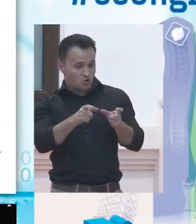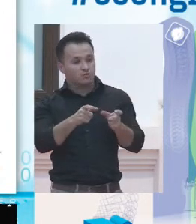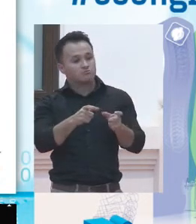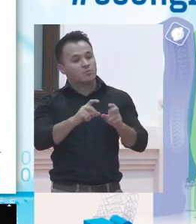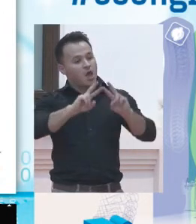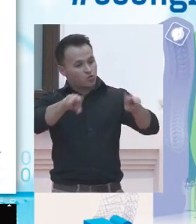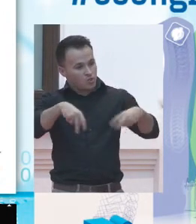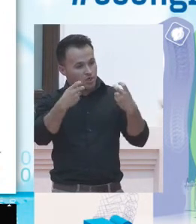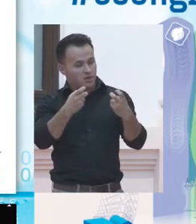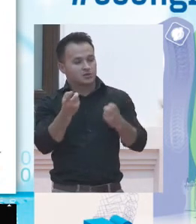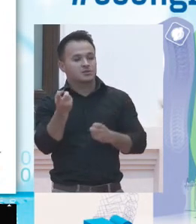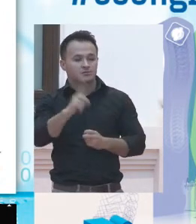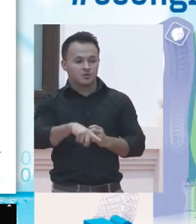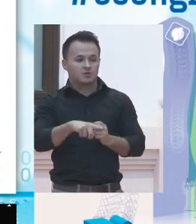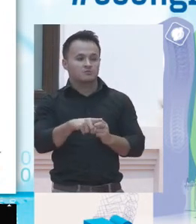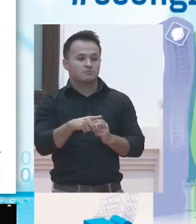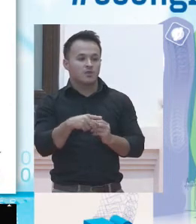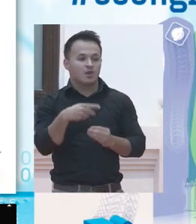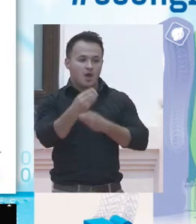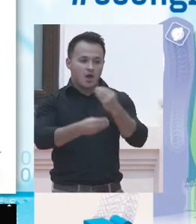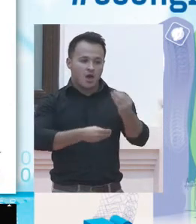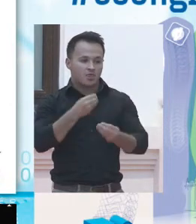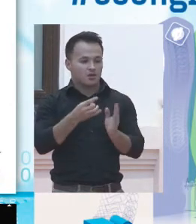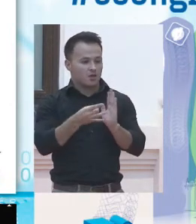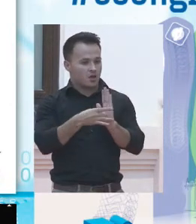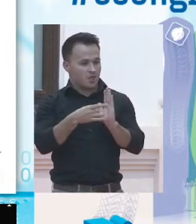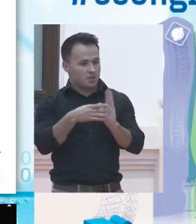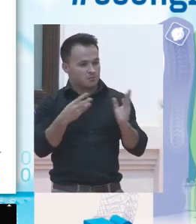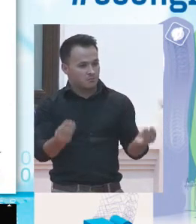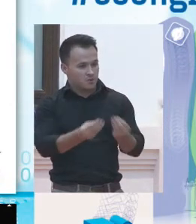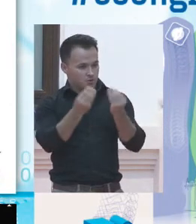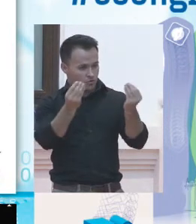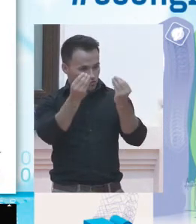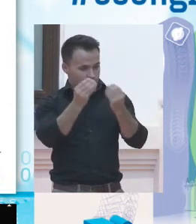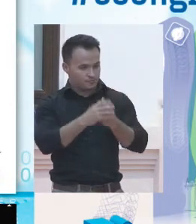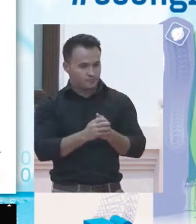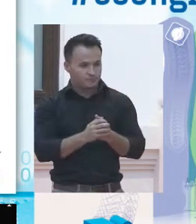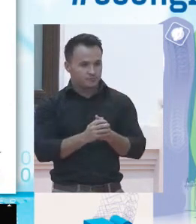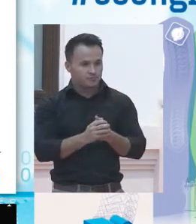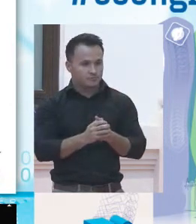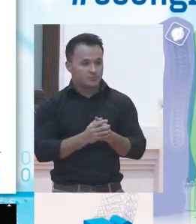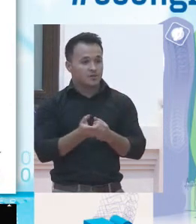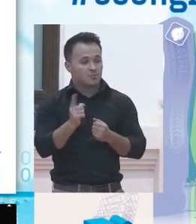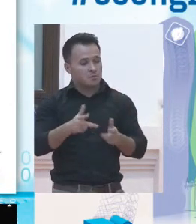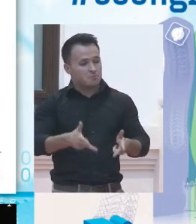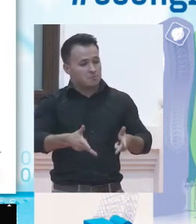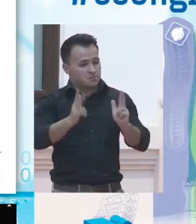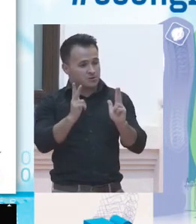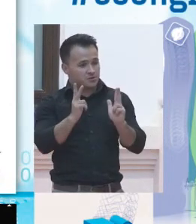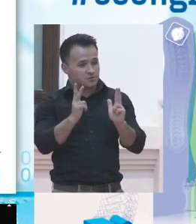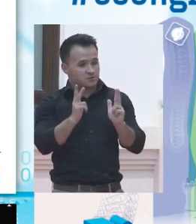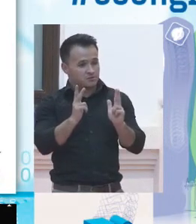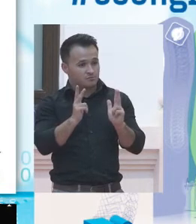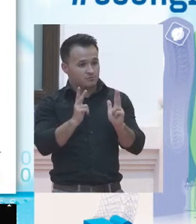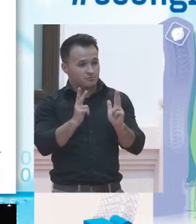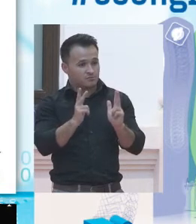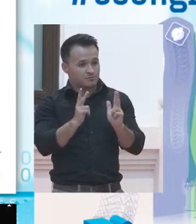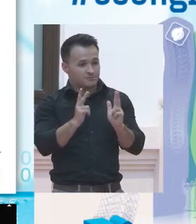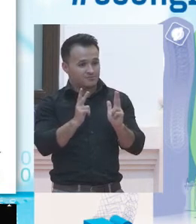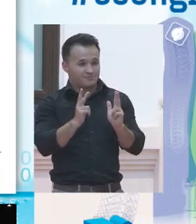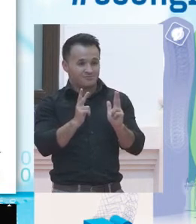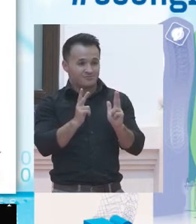calificar mejor, hacer una mejor calidad en la demanda y en la oferta, y permitir, y esto es lo importante, que suministradores